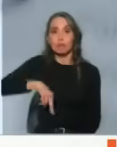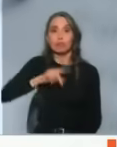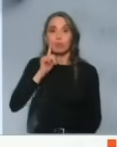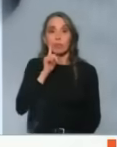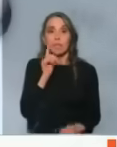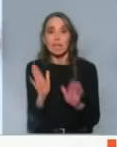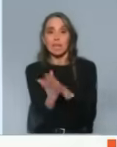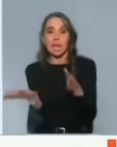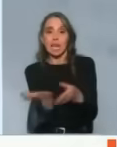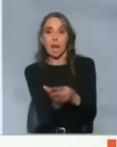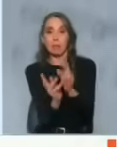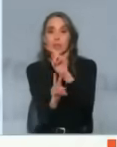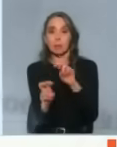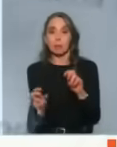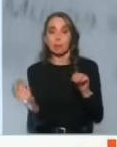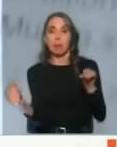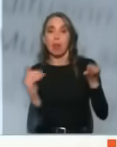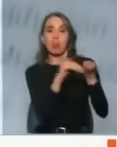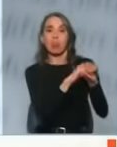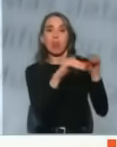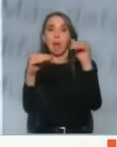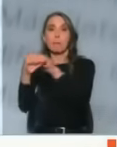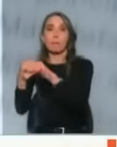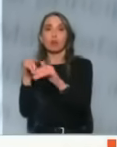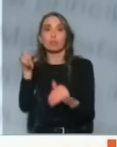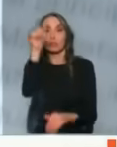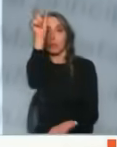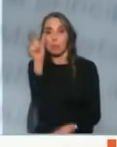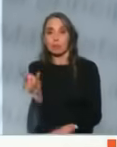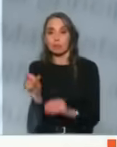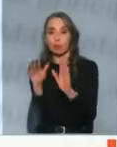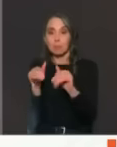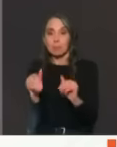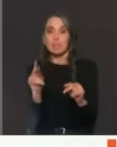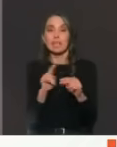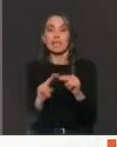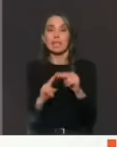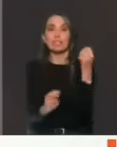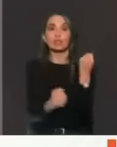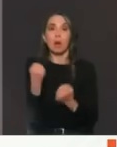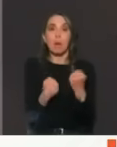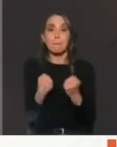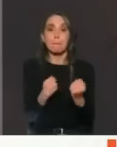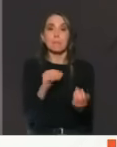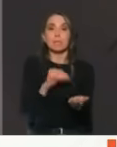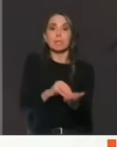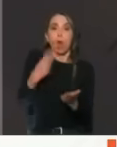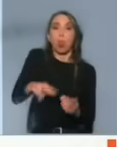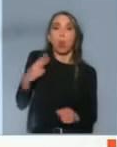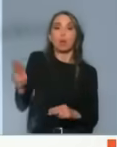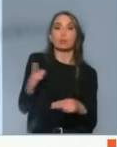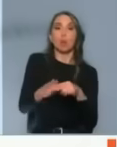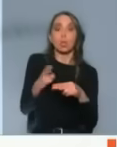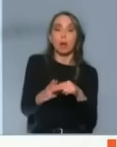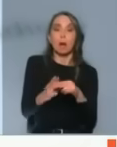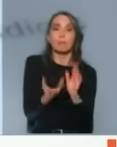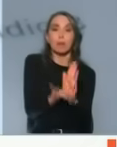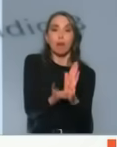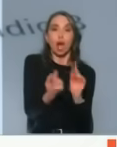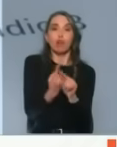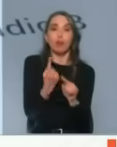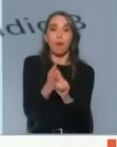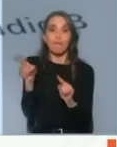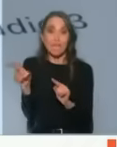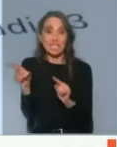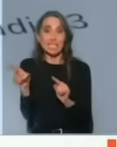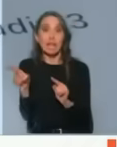carpeta investigativa, los depósitos que se realizaban a su persona, que se realizaban a la empresa que existe a su nombre, conversaciones del mismo que dan cuenta